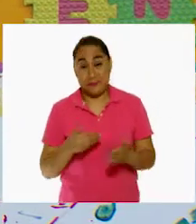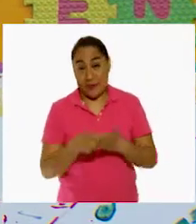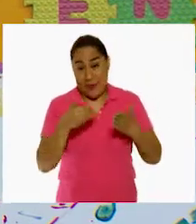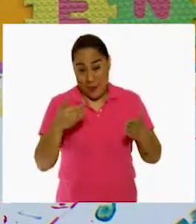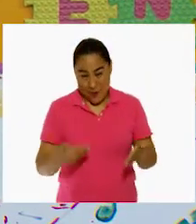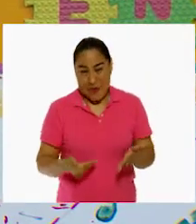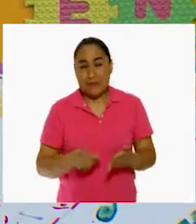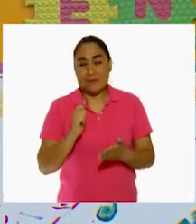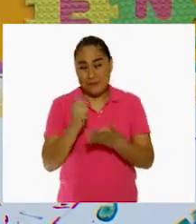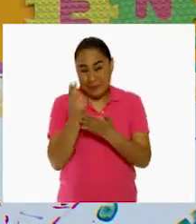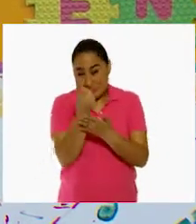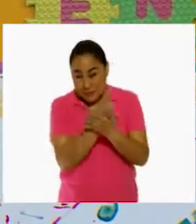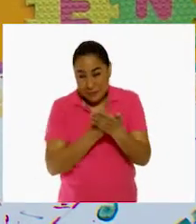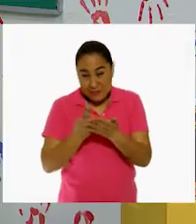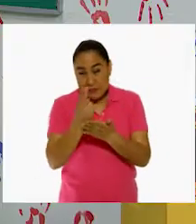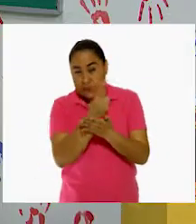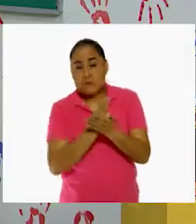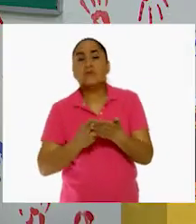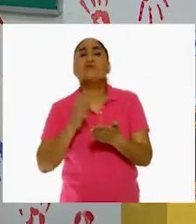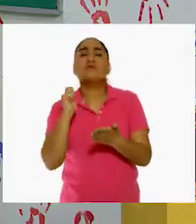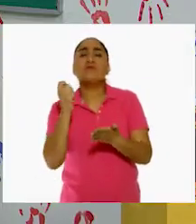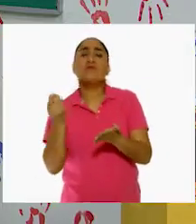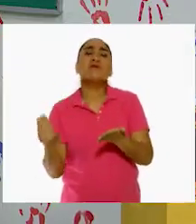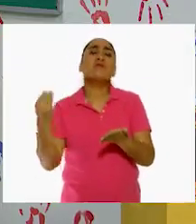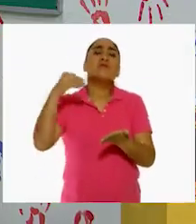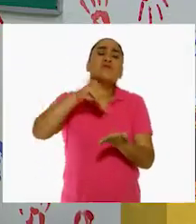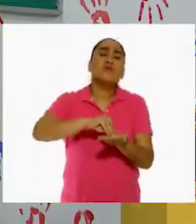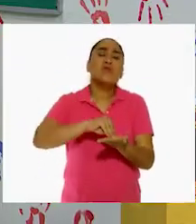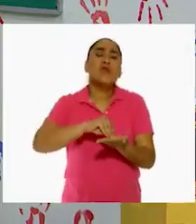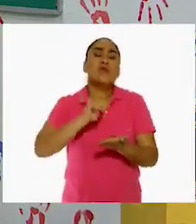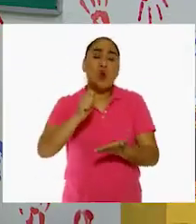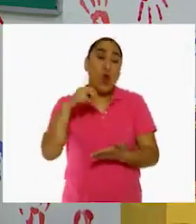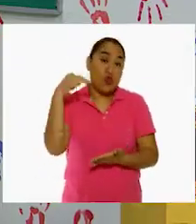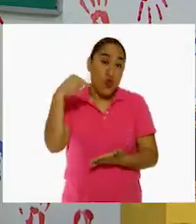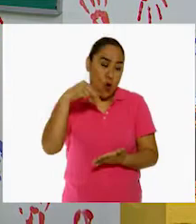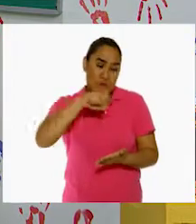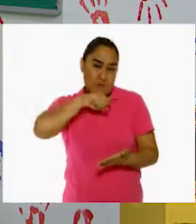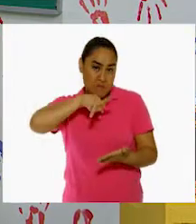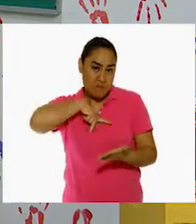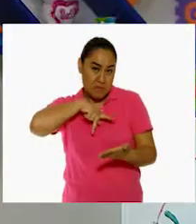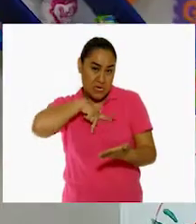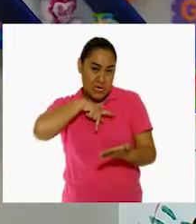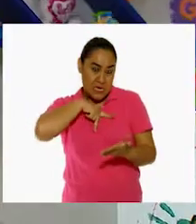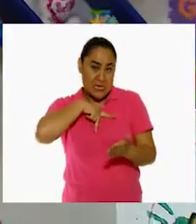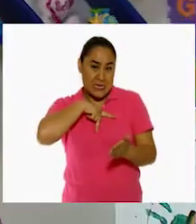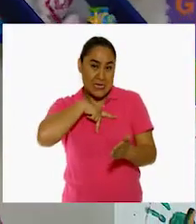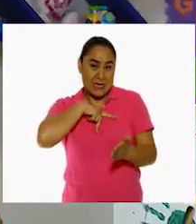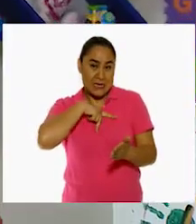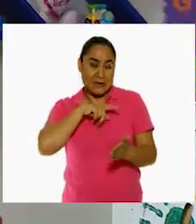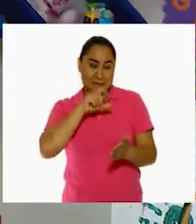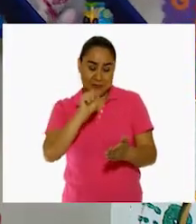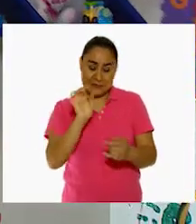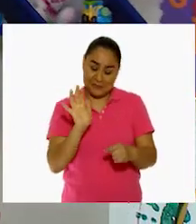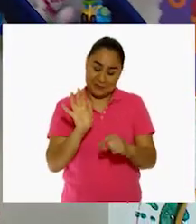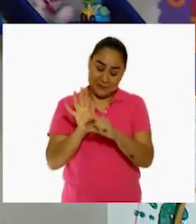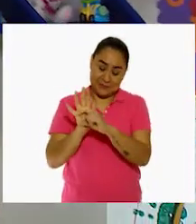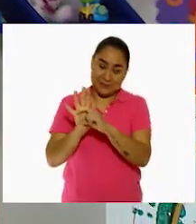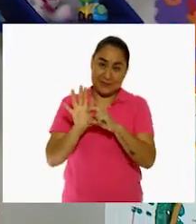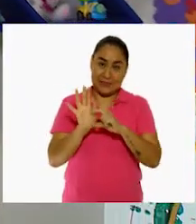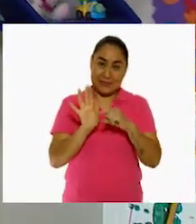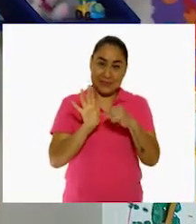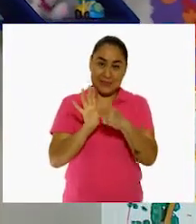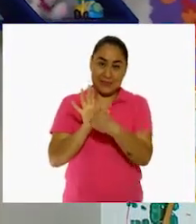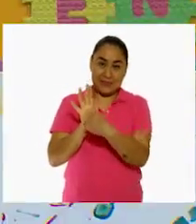nuestra silueta vamos a poner el nombre de nosotros en medio, ¿vale? Y vamos a